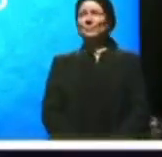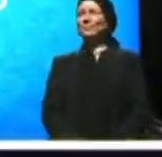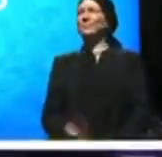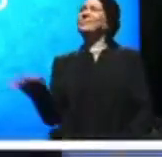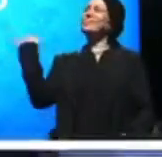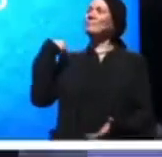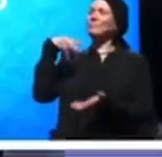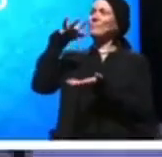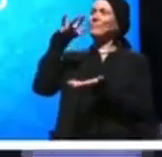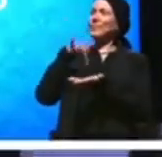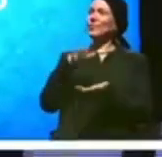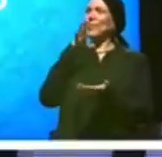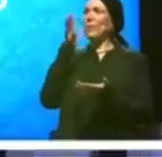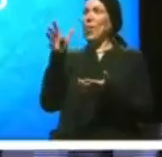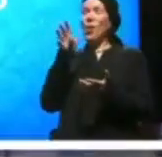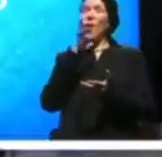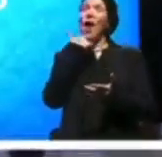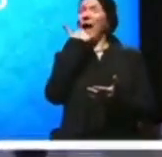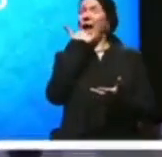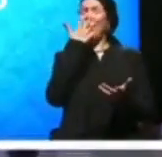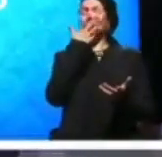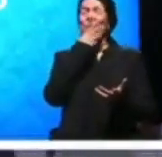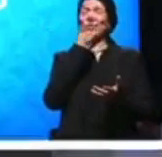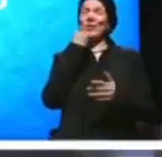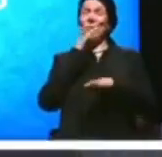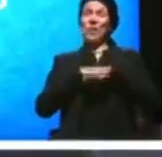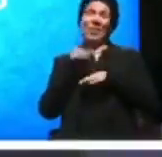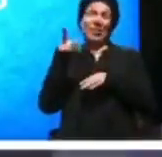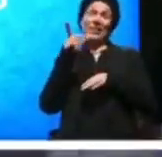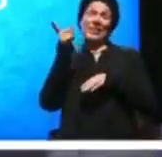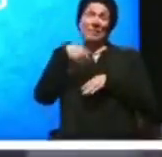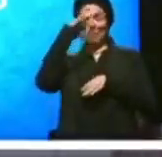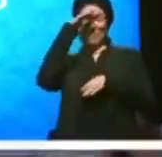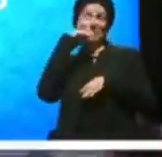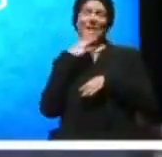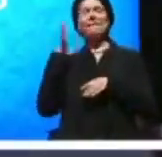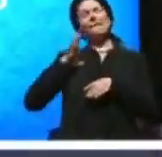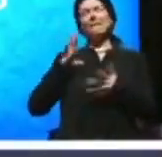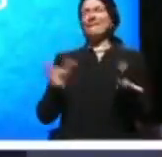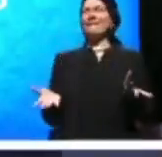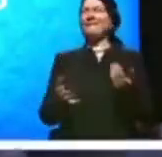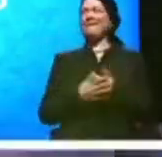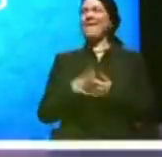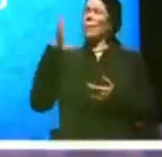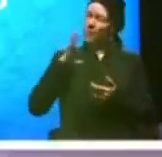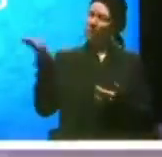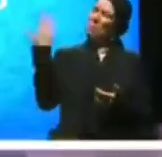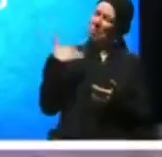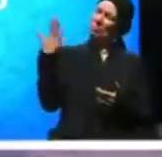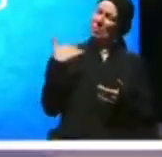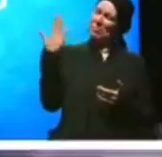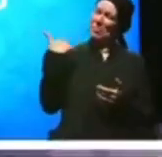Súbete, porque tenemos algo muy bonito para ti, para papá, por favor.